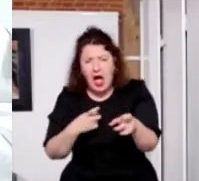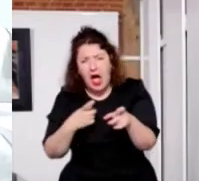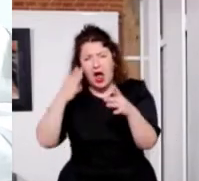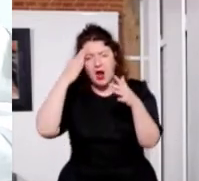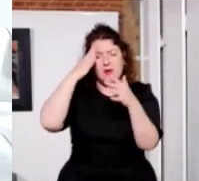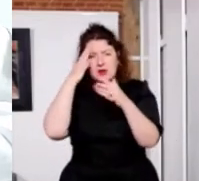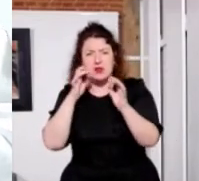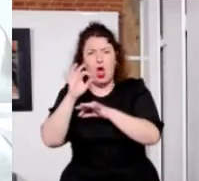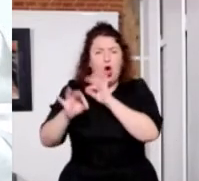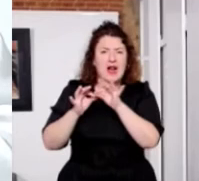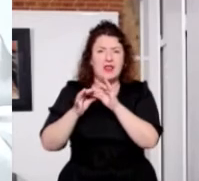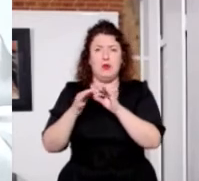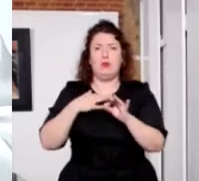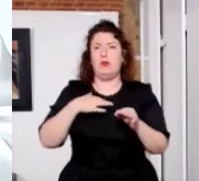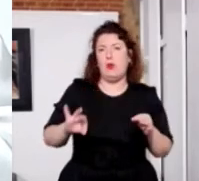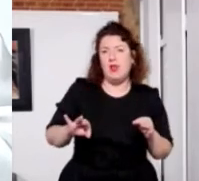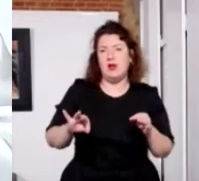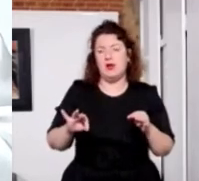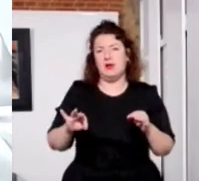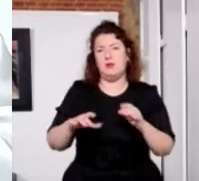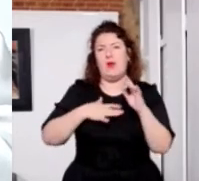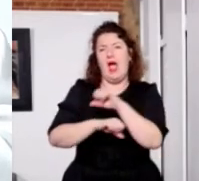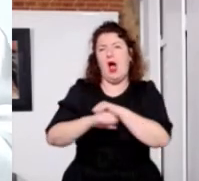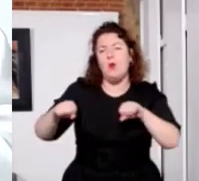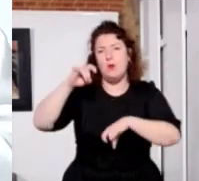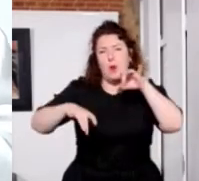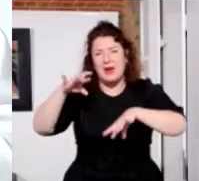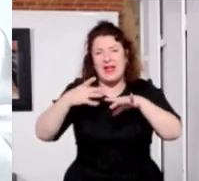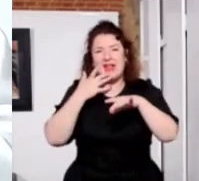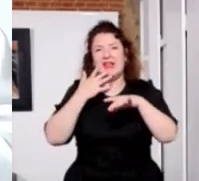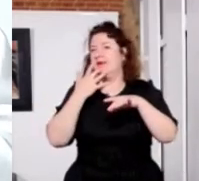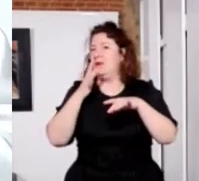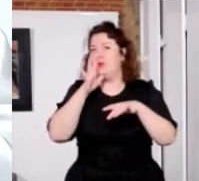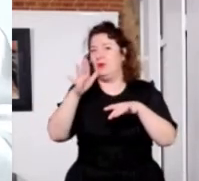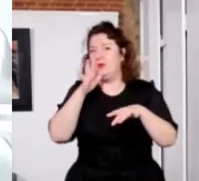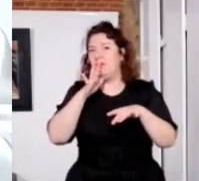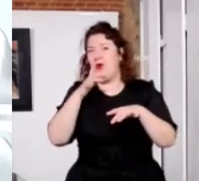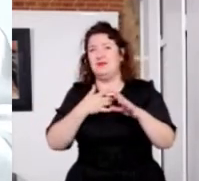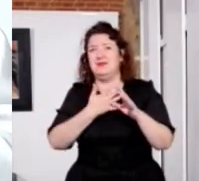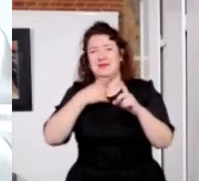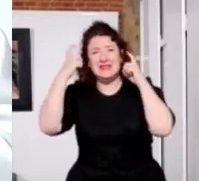Ya mismo tendrán hasta armas atómicas y químicas porque han escupido.